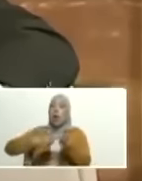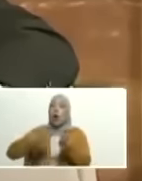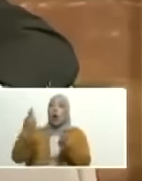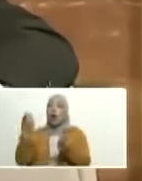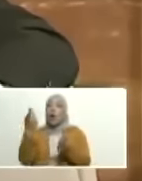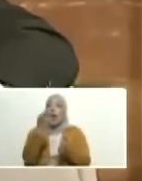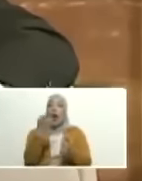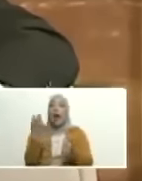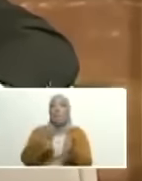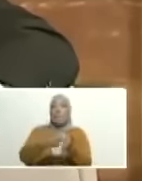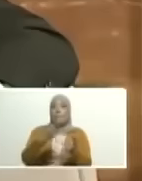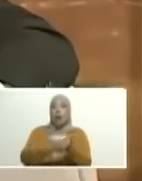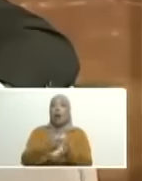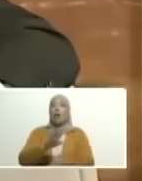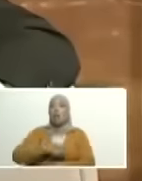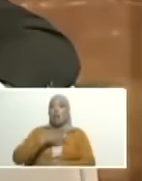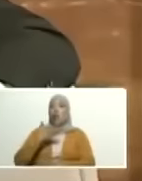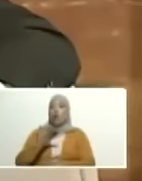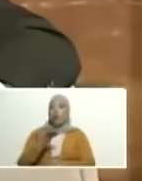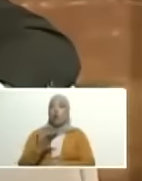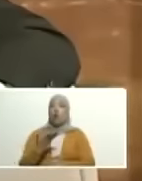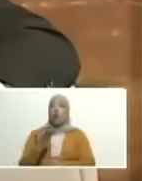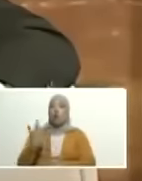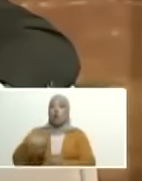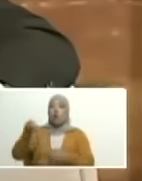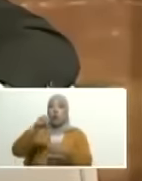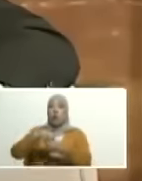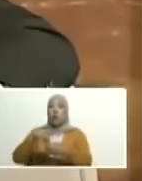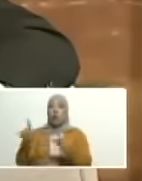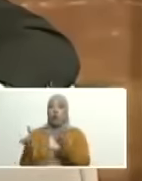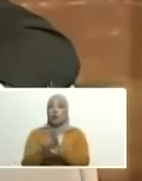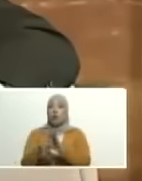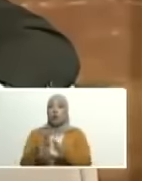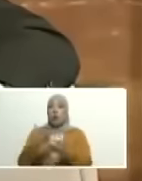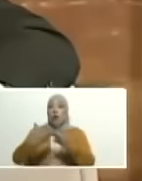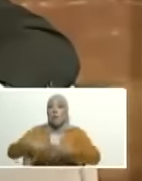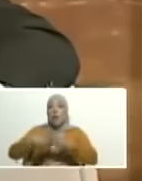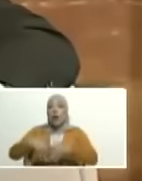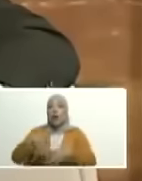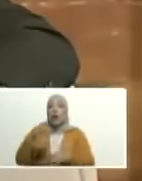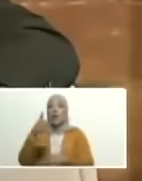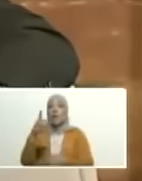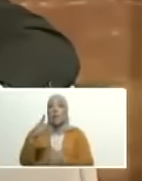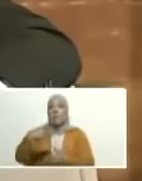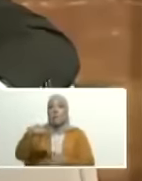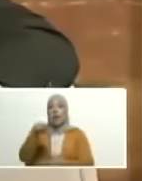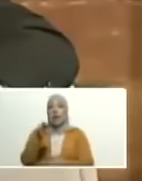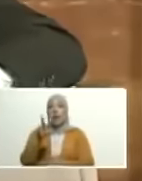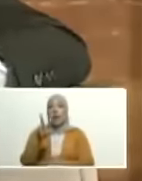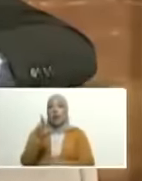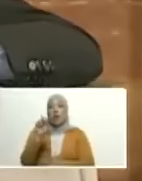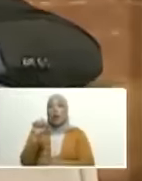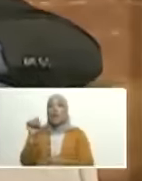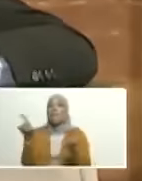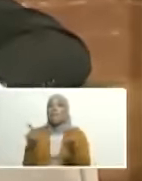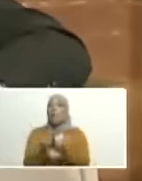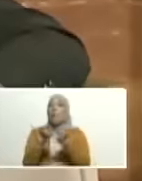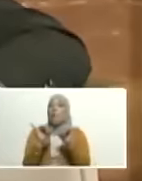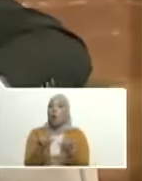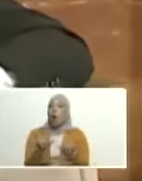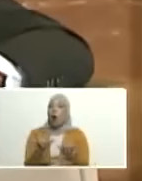tenga, incluidos aquellos acreedores de entidades de PDVSA. Al mismo tiempo,